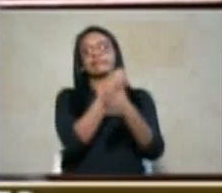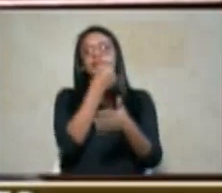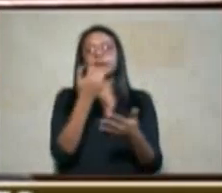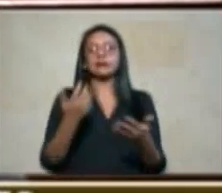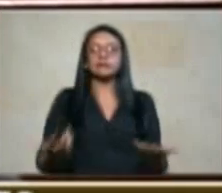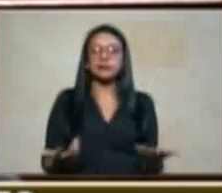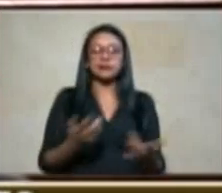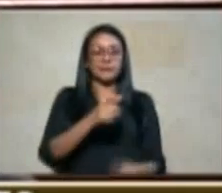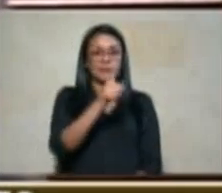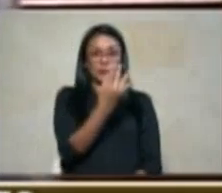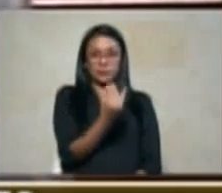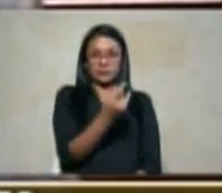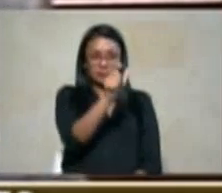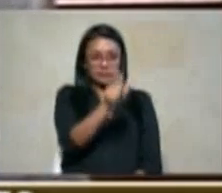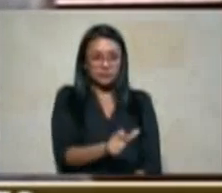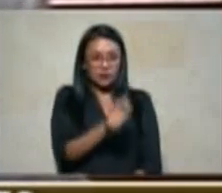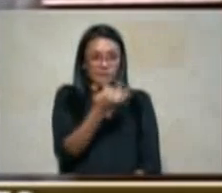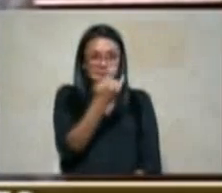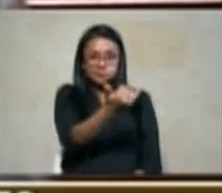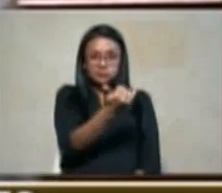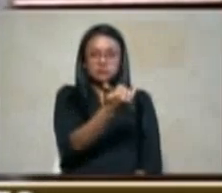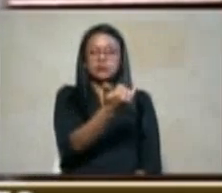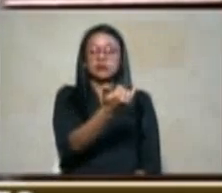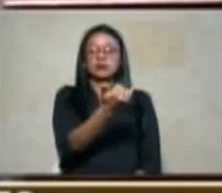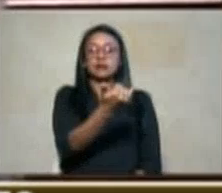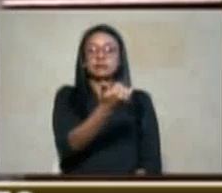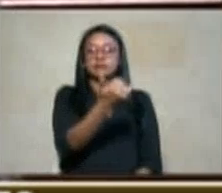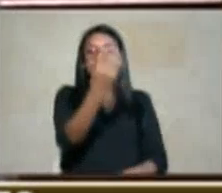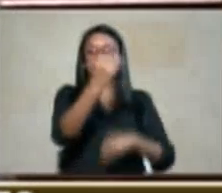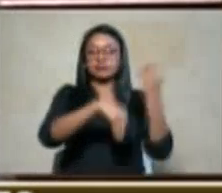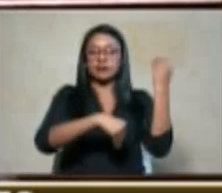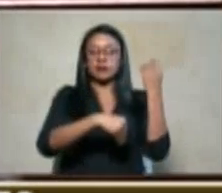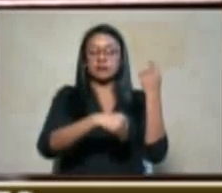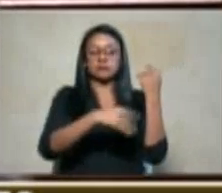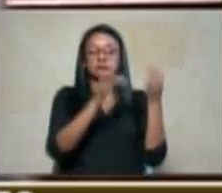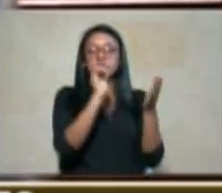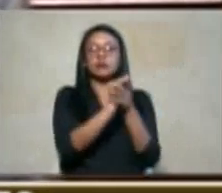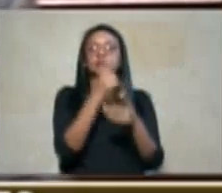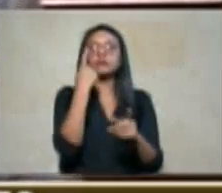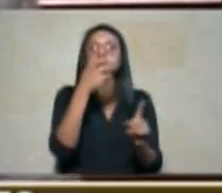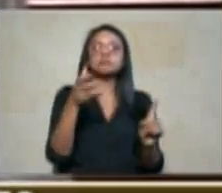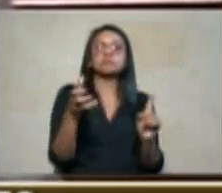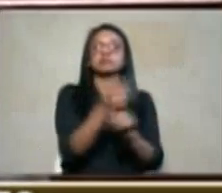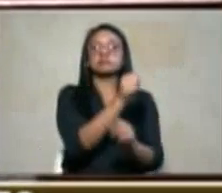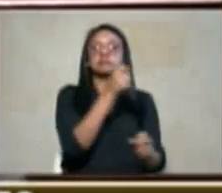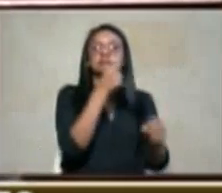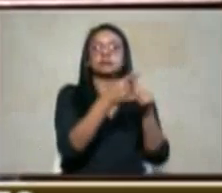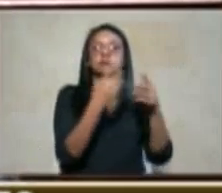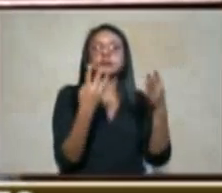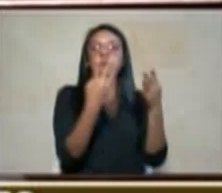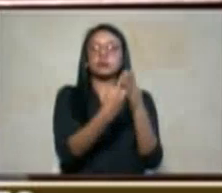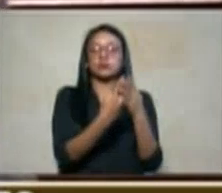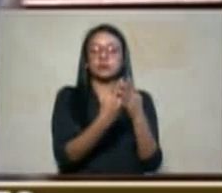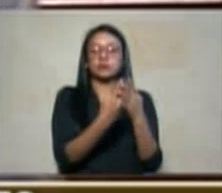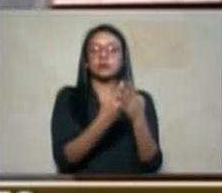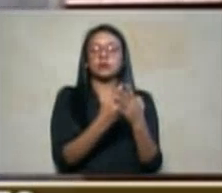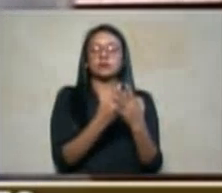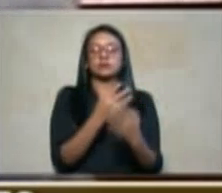tenemos que una de las personas que está allí como opositora acabó de ser capturada por pertenecer al clan Úsuga.